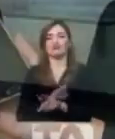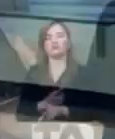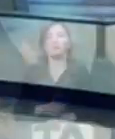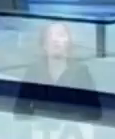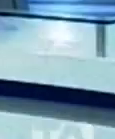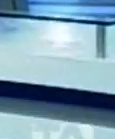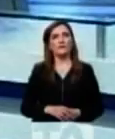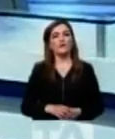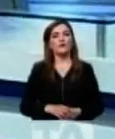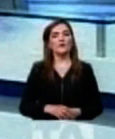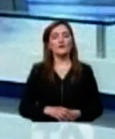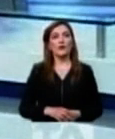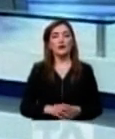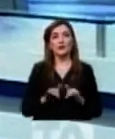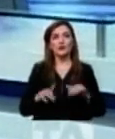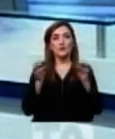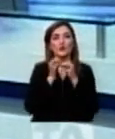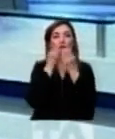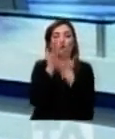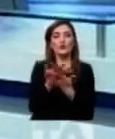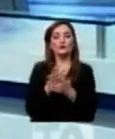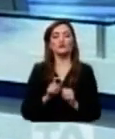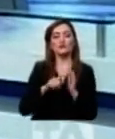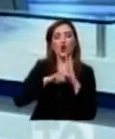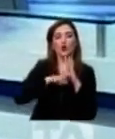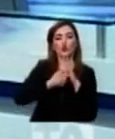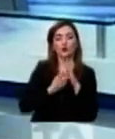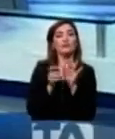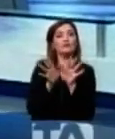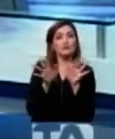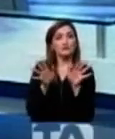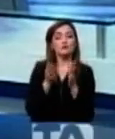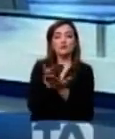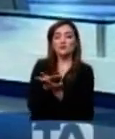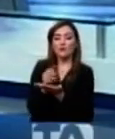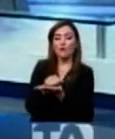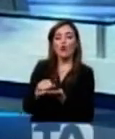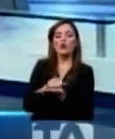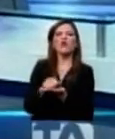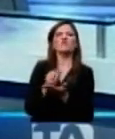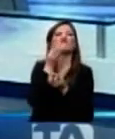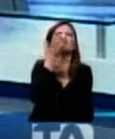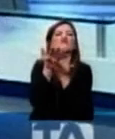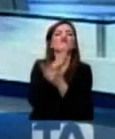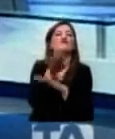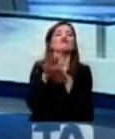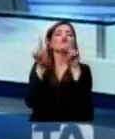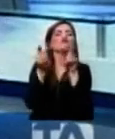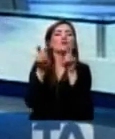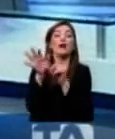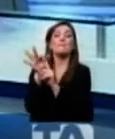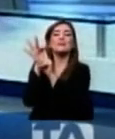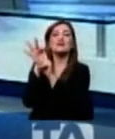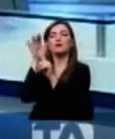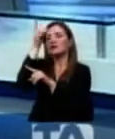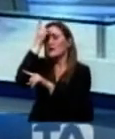corresponda estamos a regreso con más información la contraloría general del estado presentó el borrador del informe de la auditoría especial a la